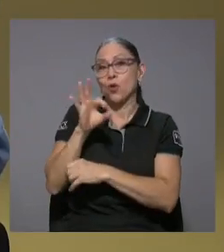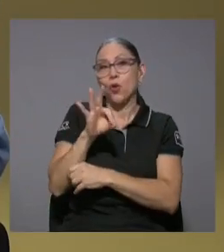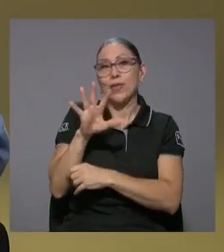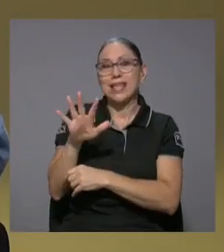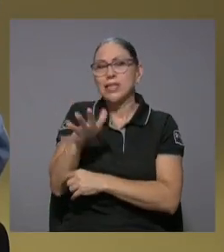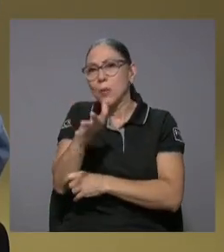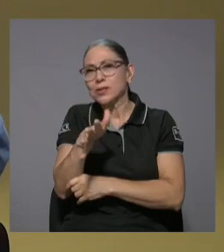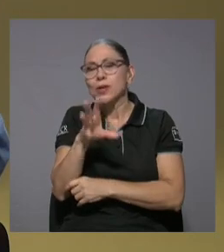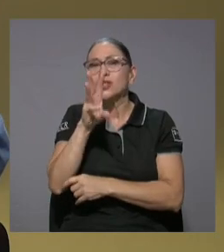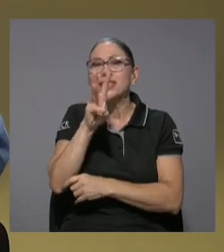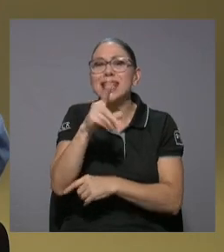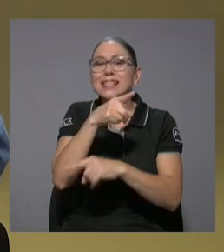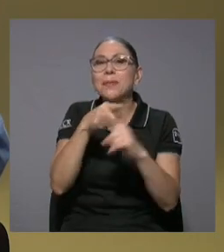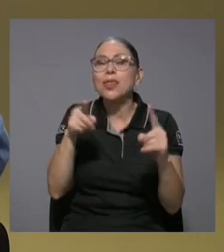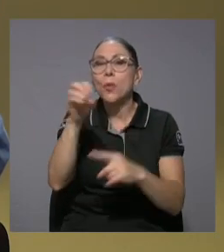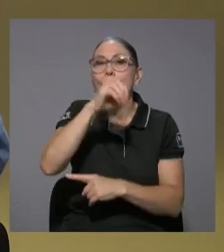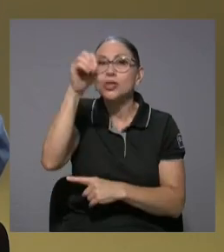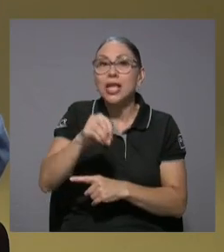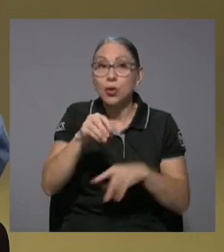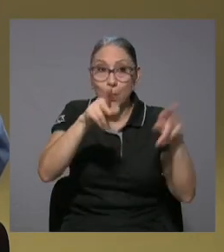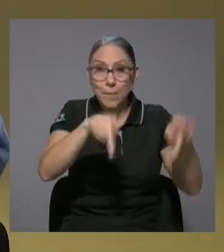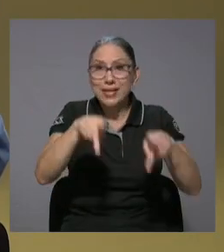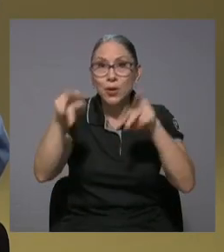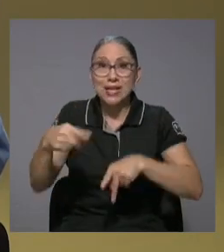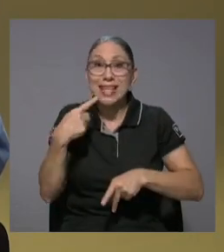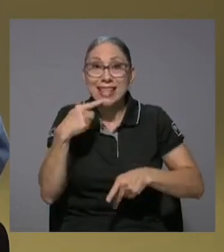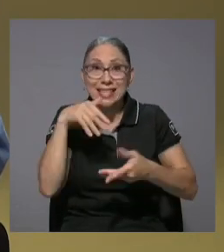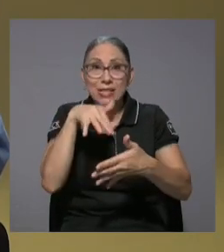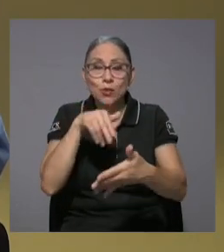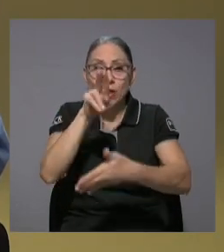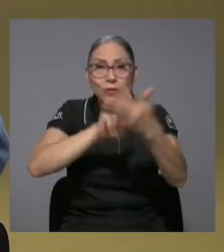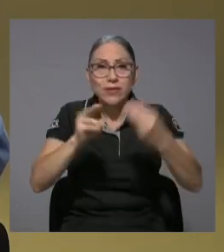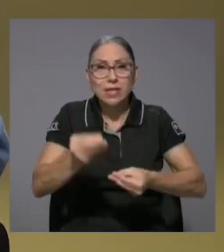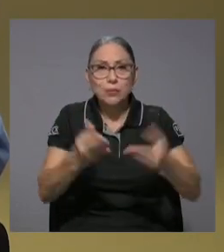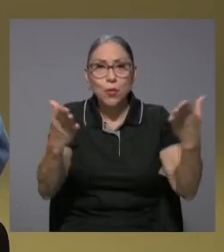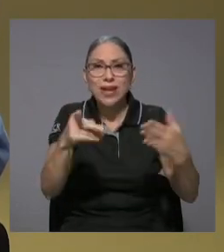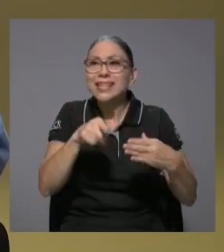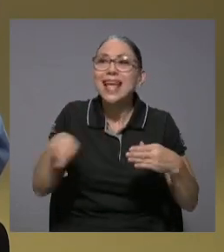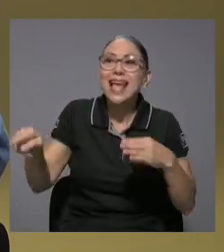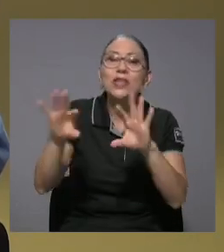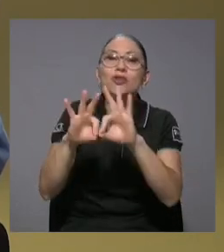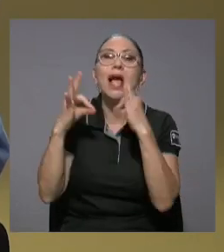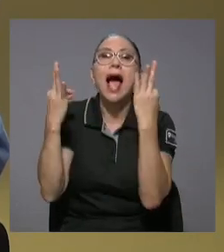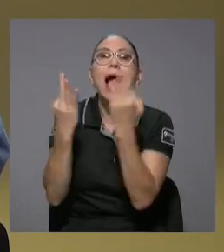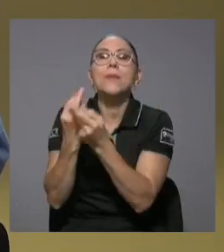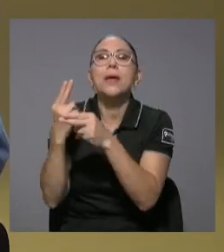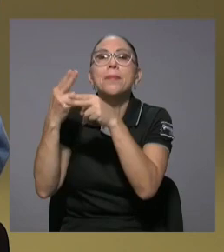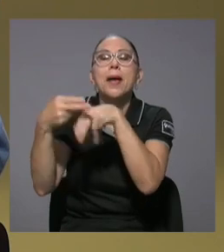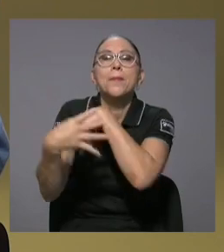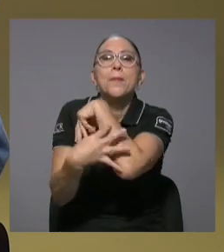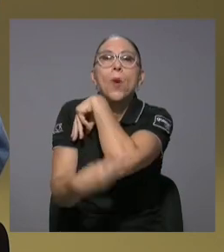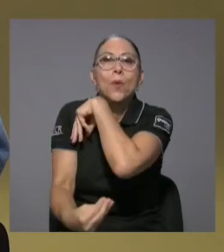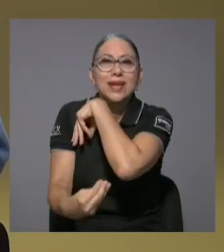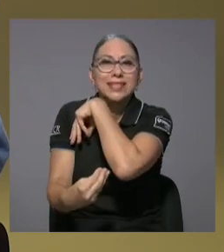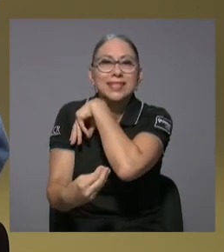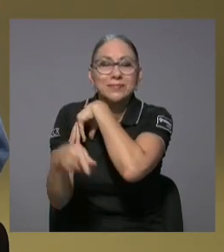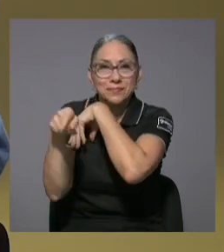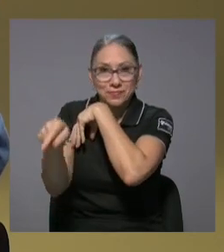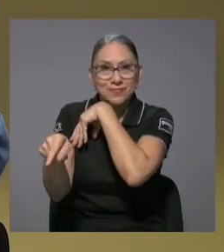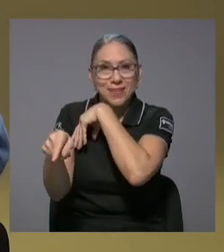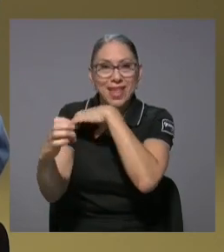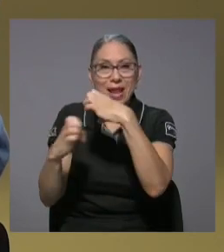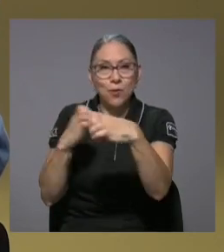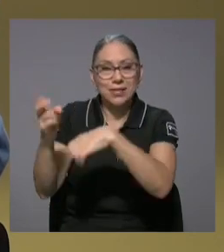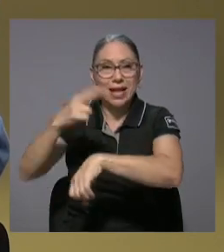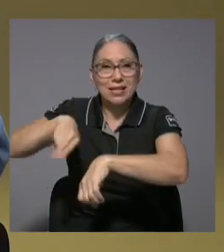la población que desea asistir a universidades públicas pertenecía a los hogares clasificados como pobres por ingresos en la Encuesta Nacional de Hogares. En